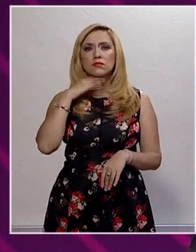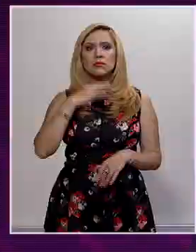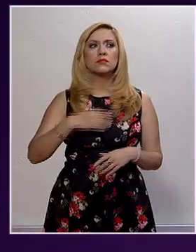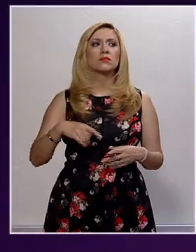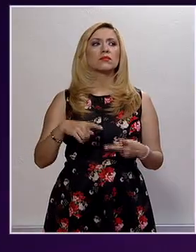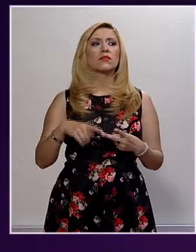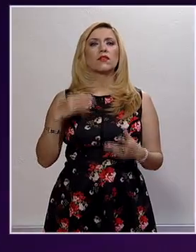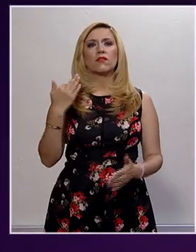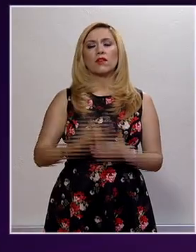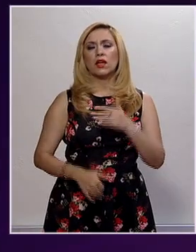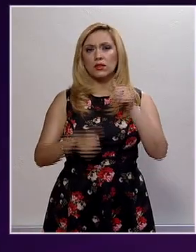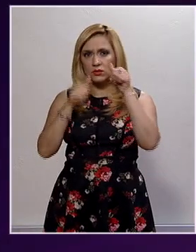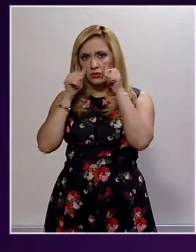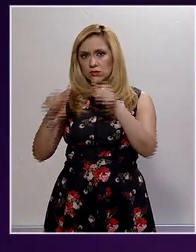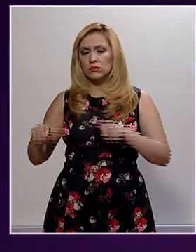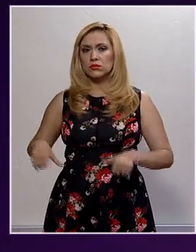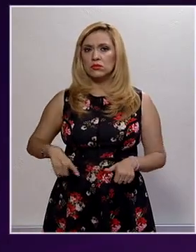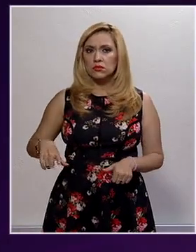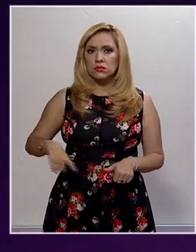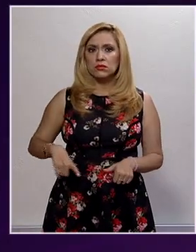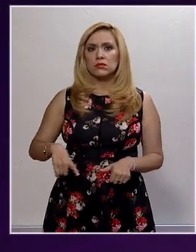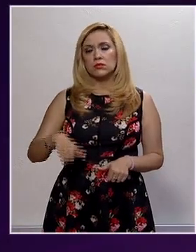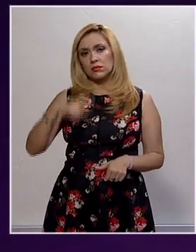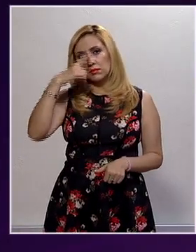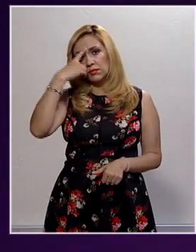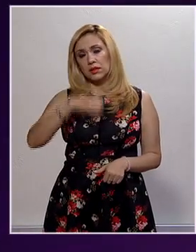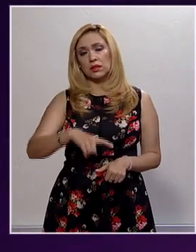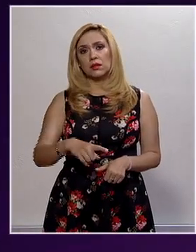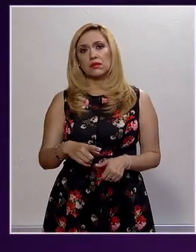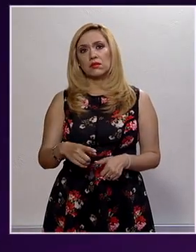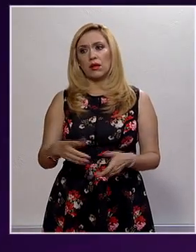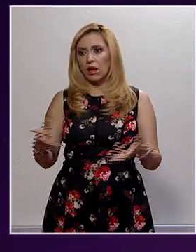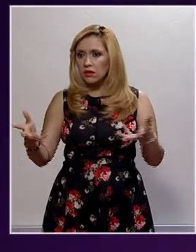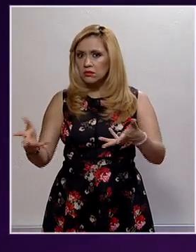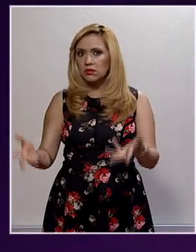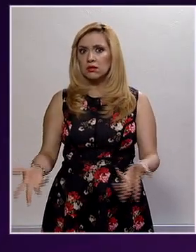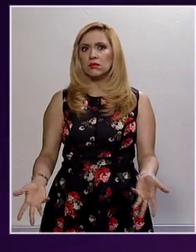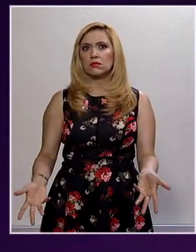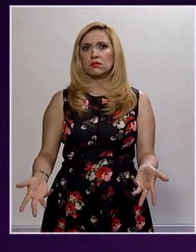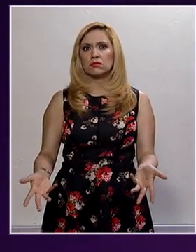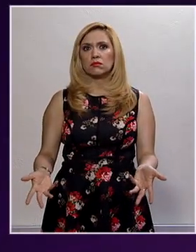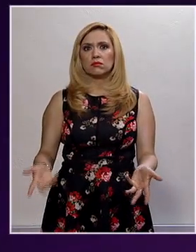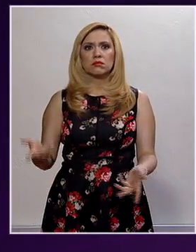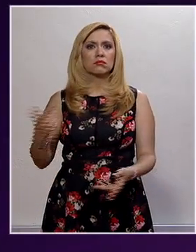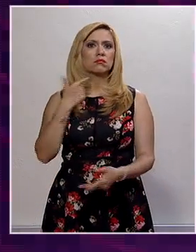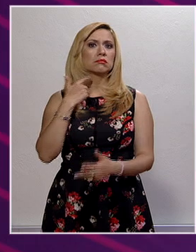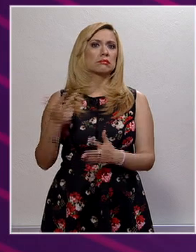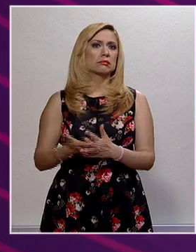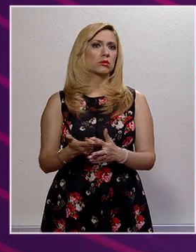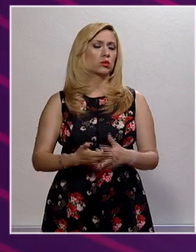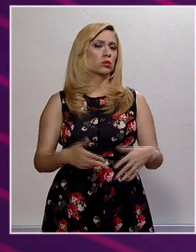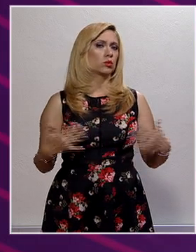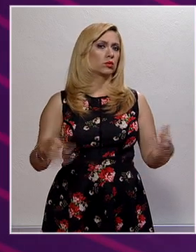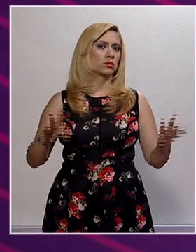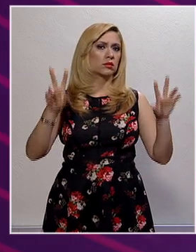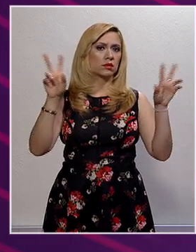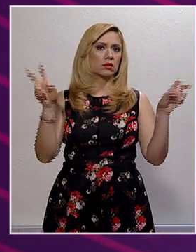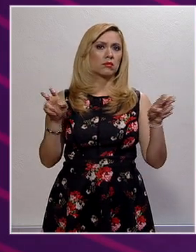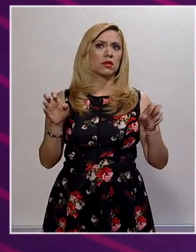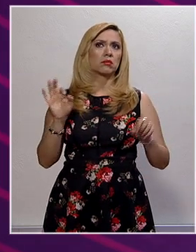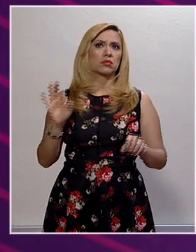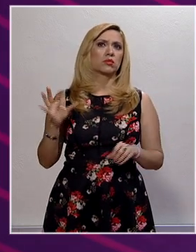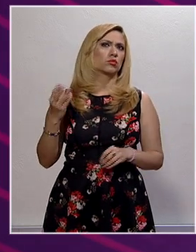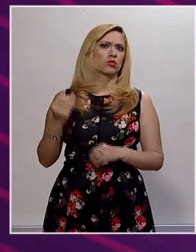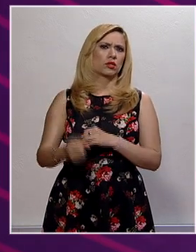la falta de acción por parte del Estado, ¿no? Para hacer algo en relación con el tema del feminicidio, que era un tema que ya venía desde